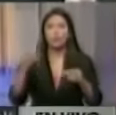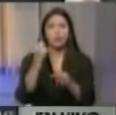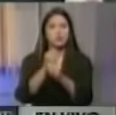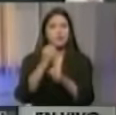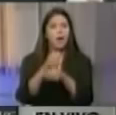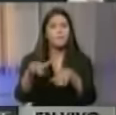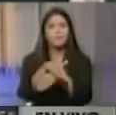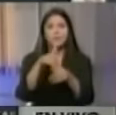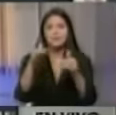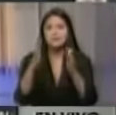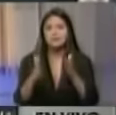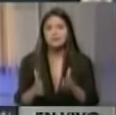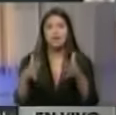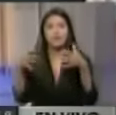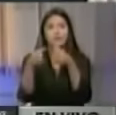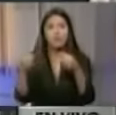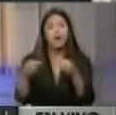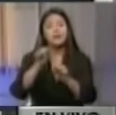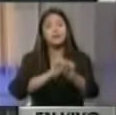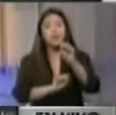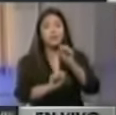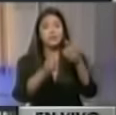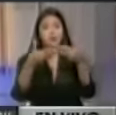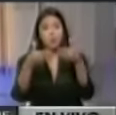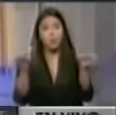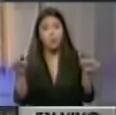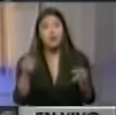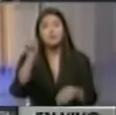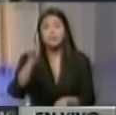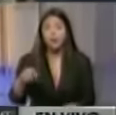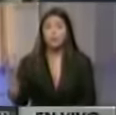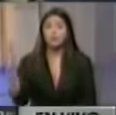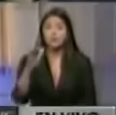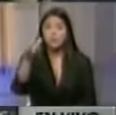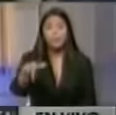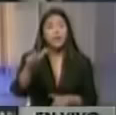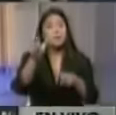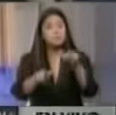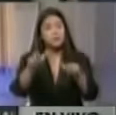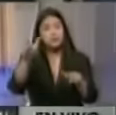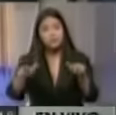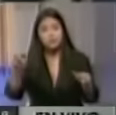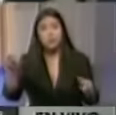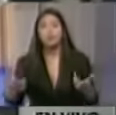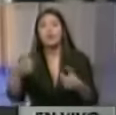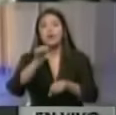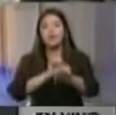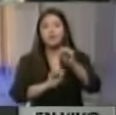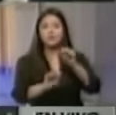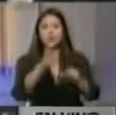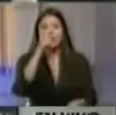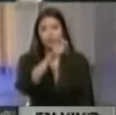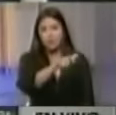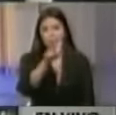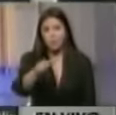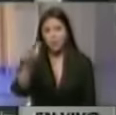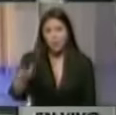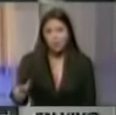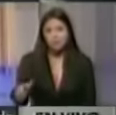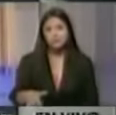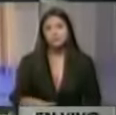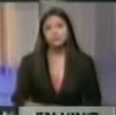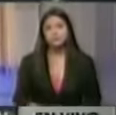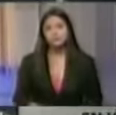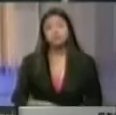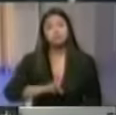Ministerio Penitenciario y de la Defensa Pública. También están presentes funcionarios de la Defensoría del Pueblo. Y